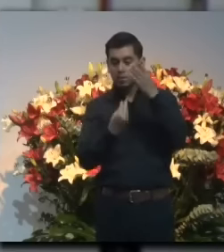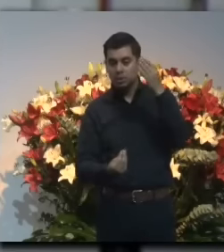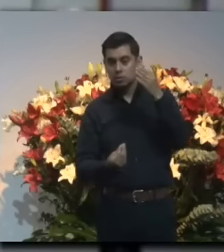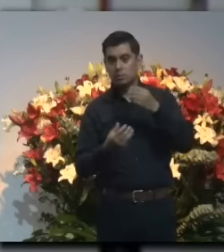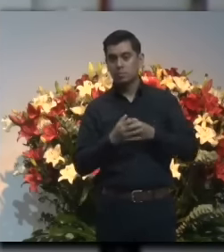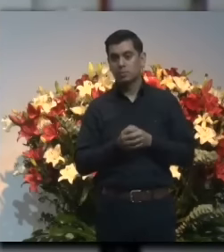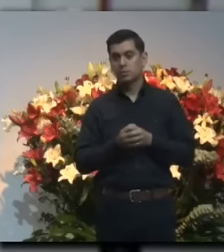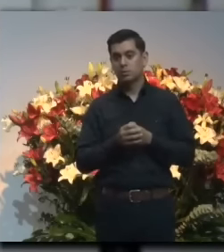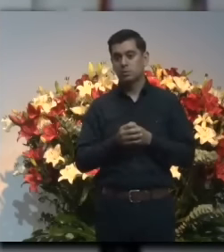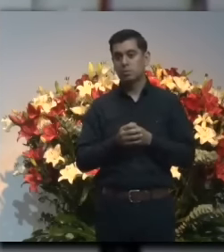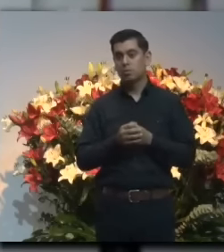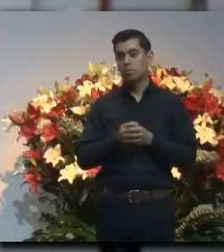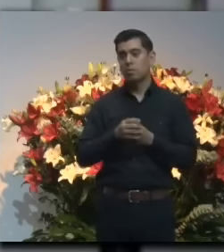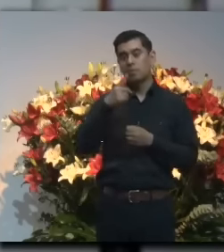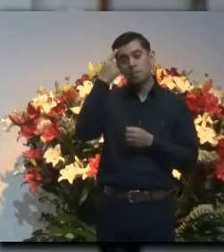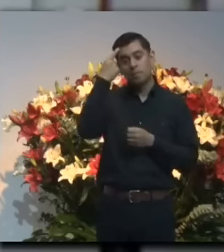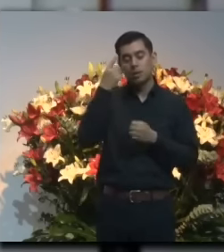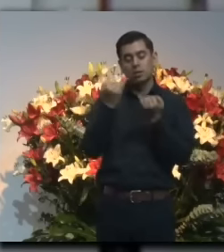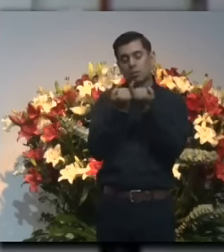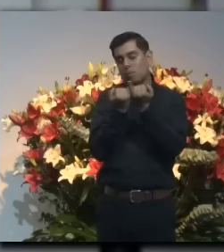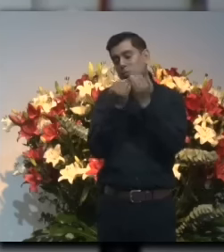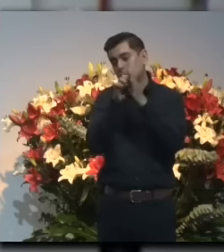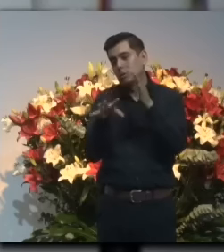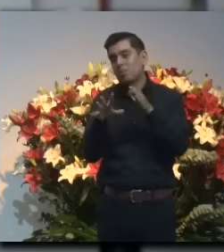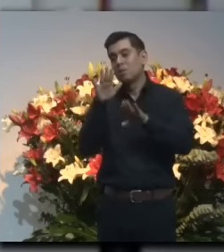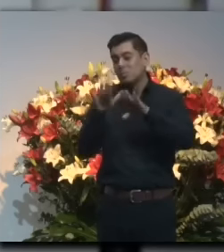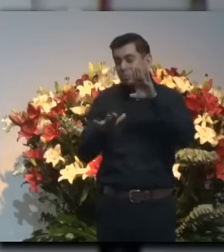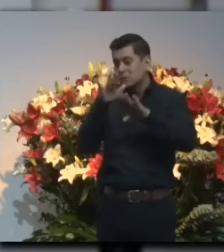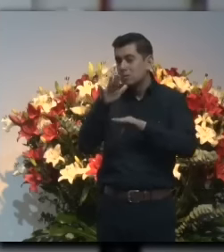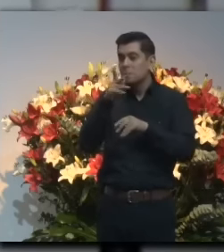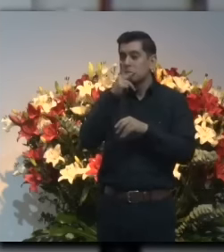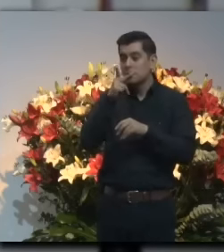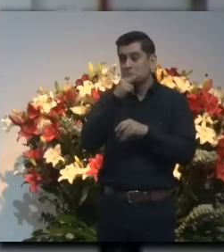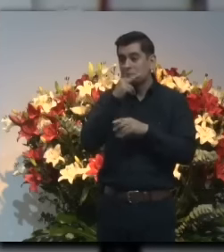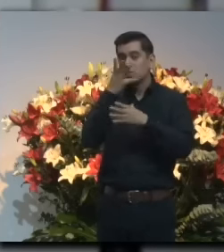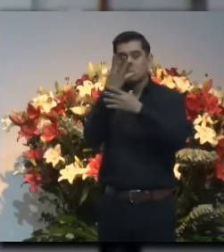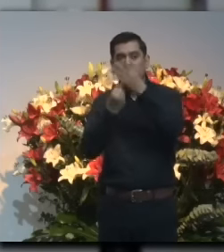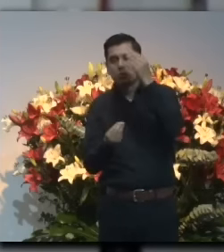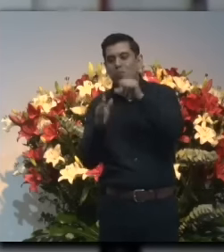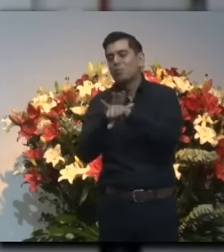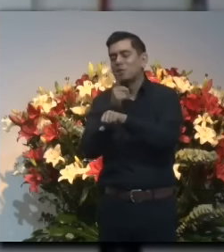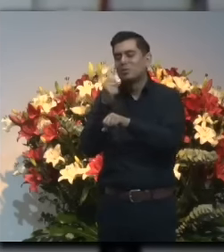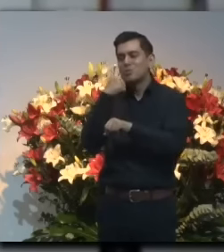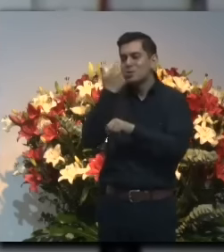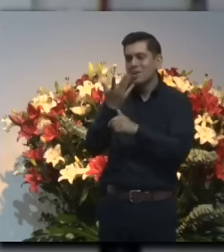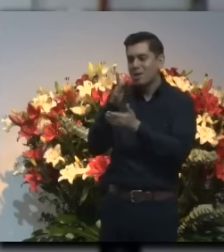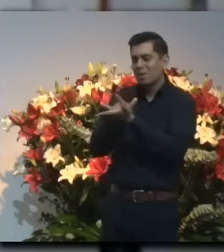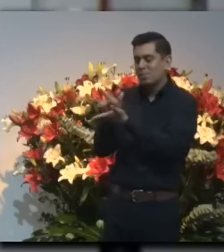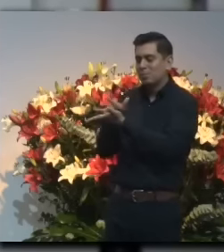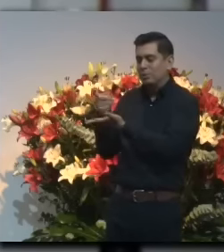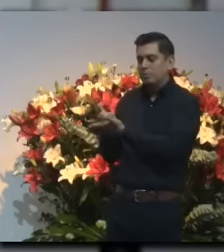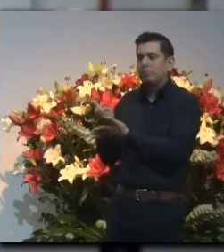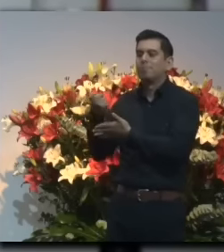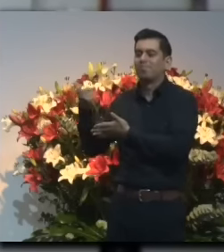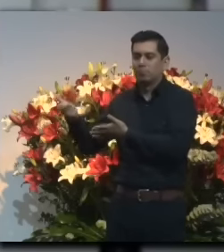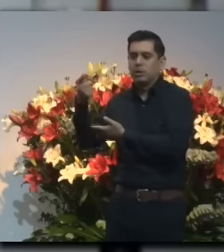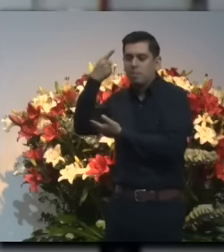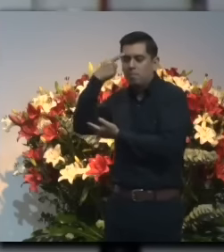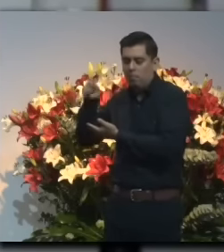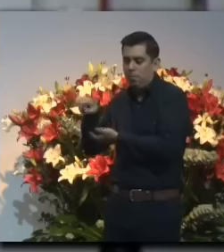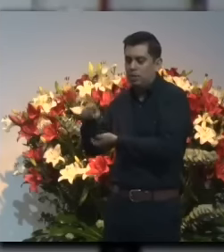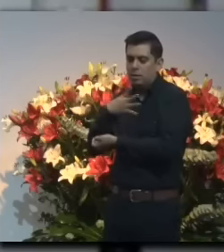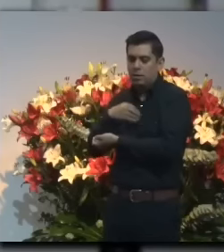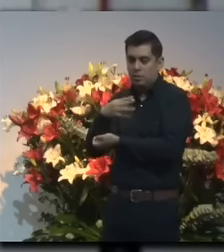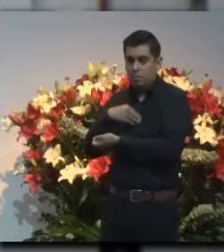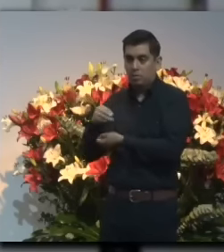a veces para cobrar la pensión, porque mientras no haya un acta de defunción, muchas veces ni siquiera pueden tener acceso al